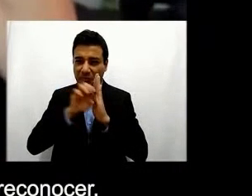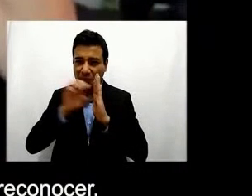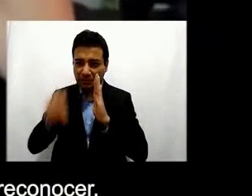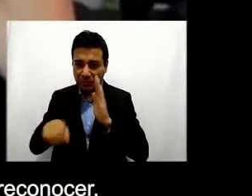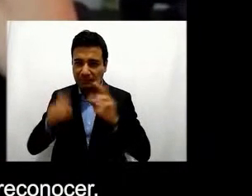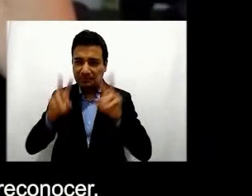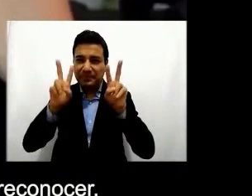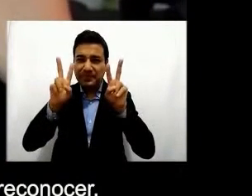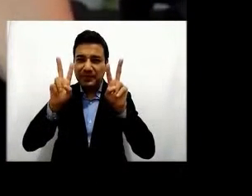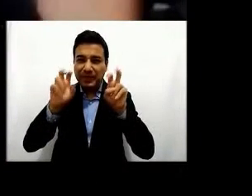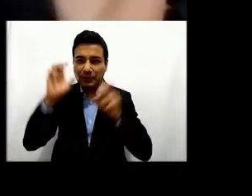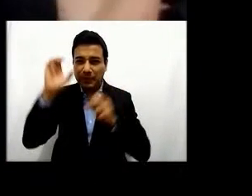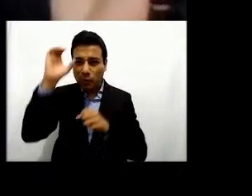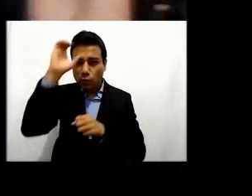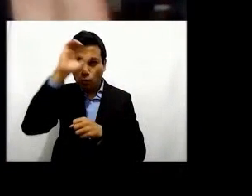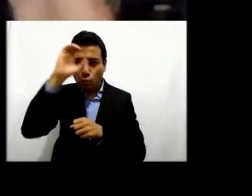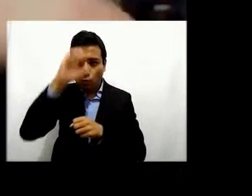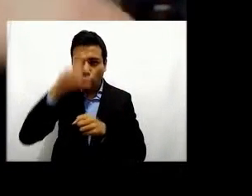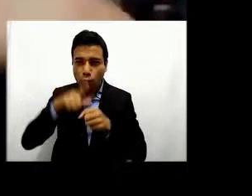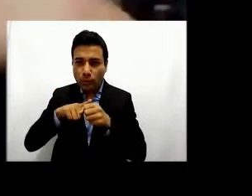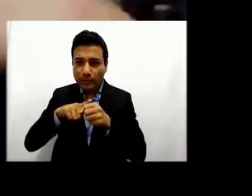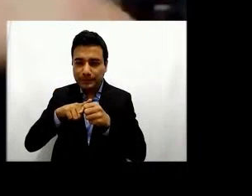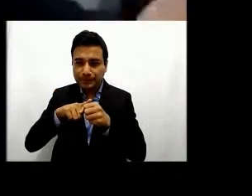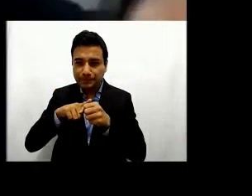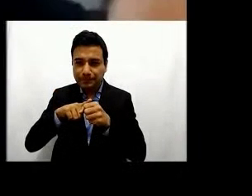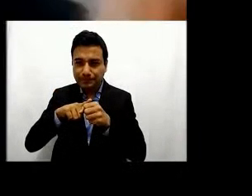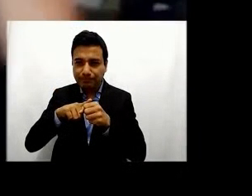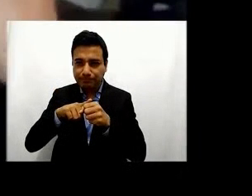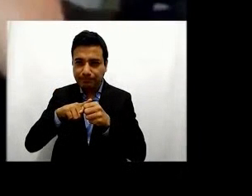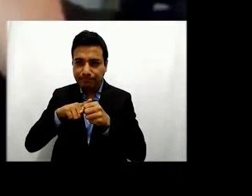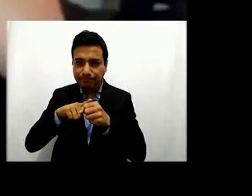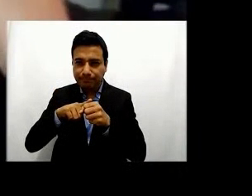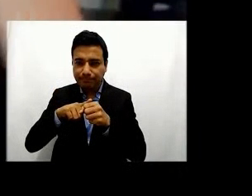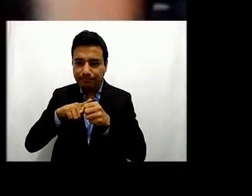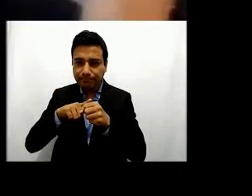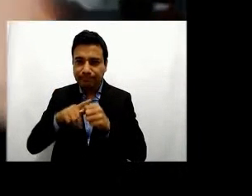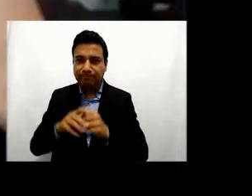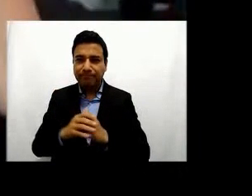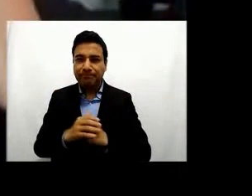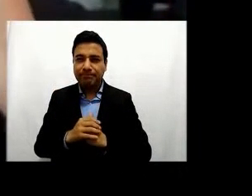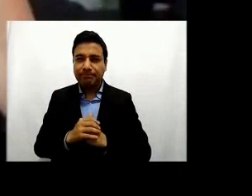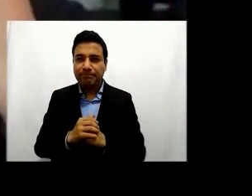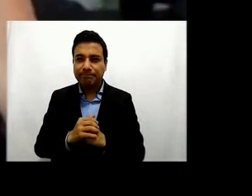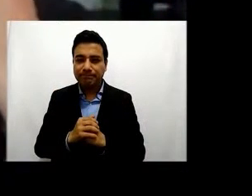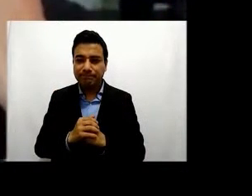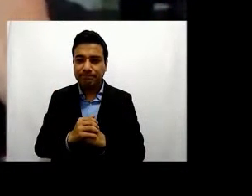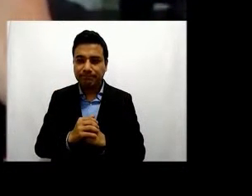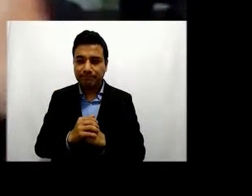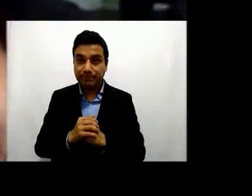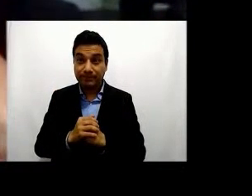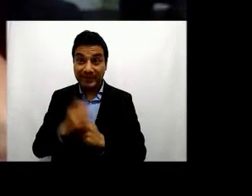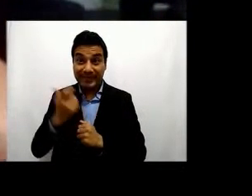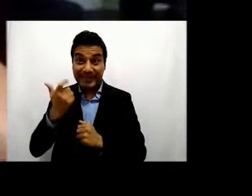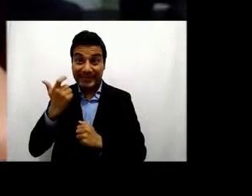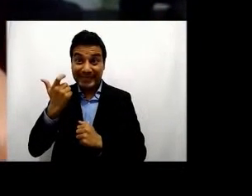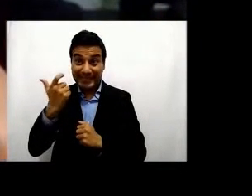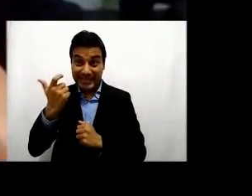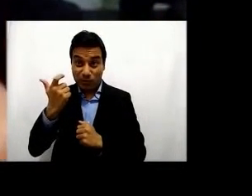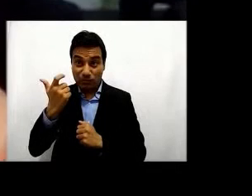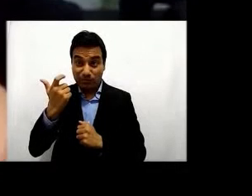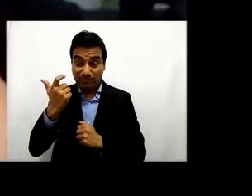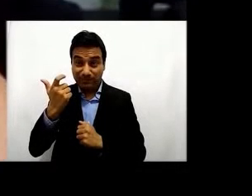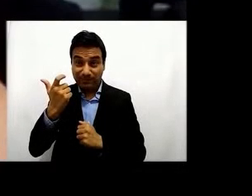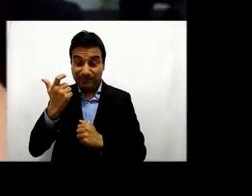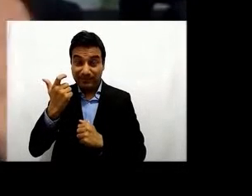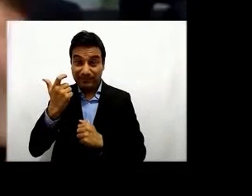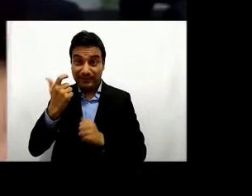cultura, que los fondos de apoyo a la cultura, fue claro que